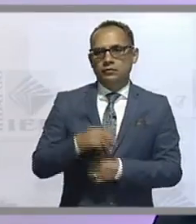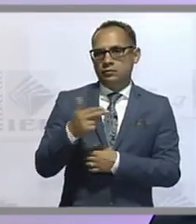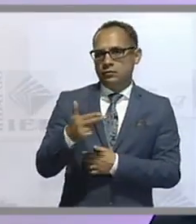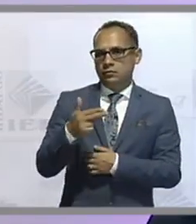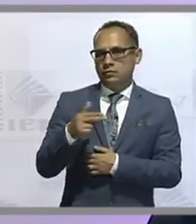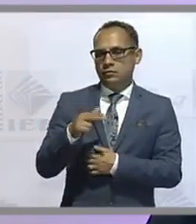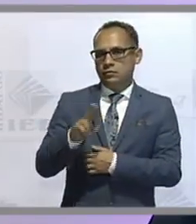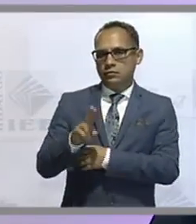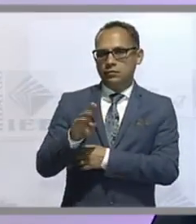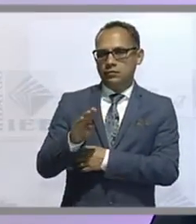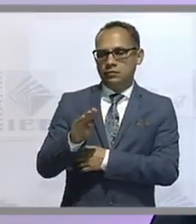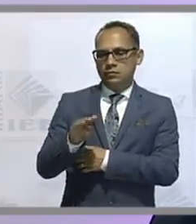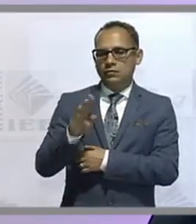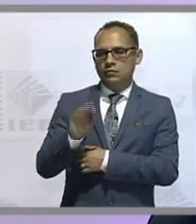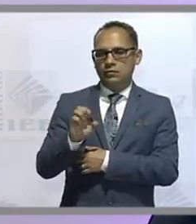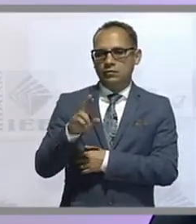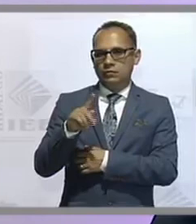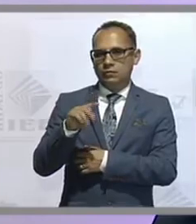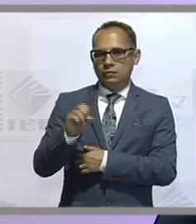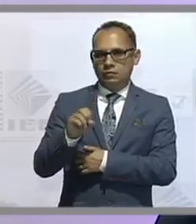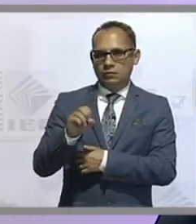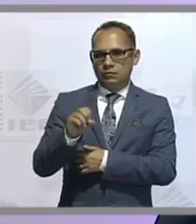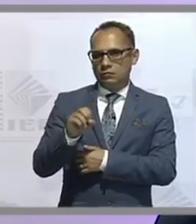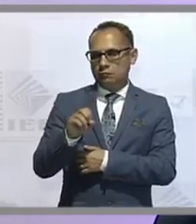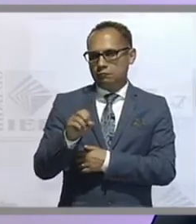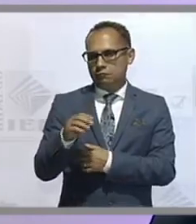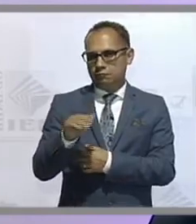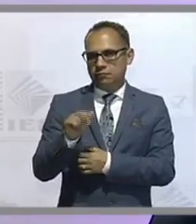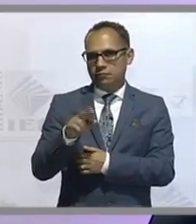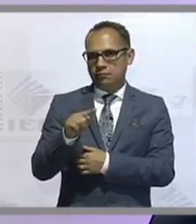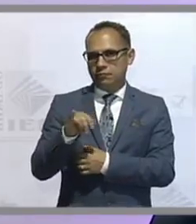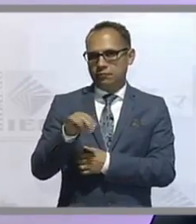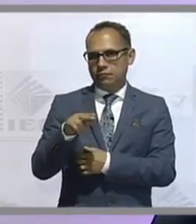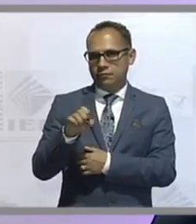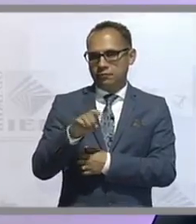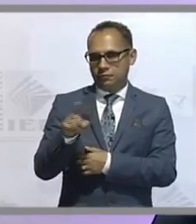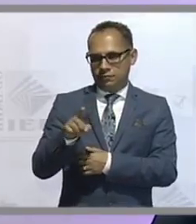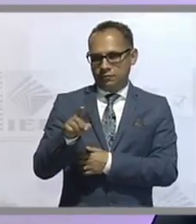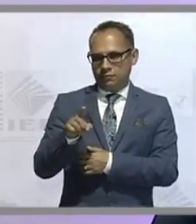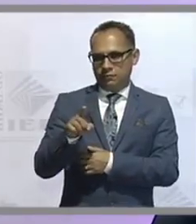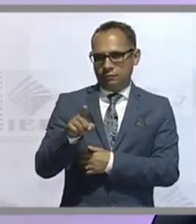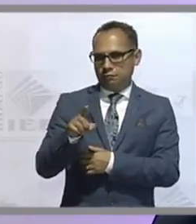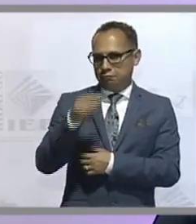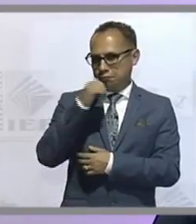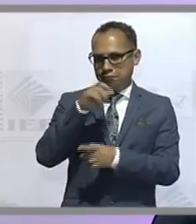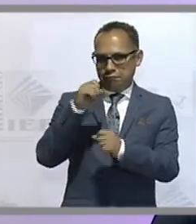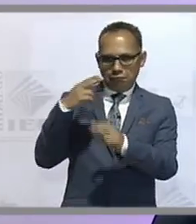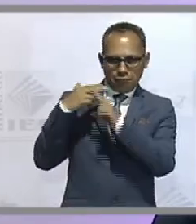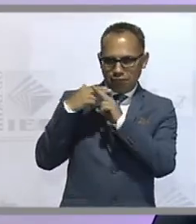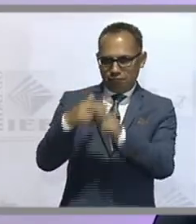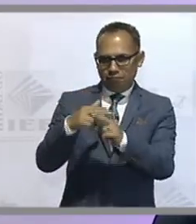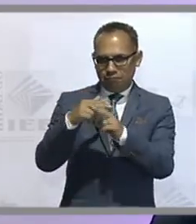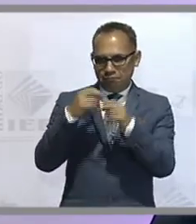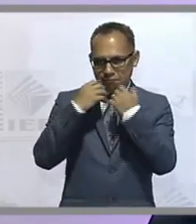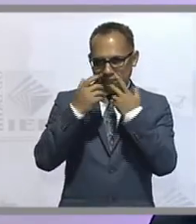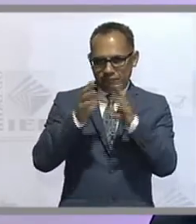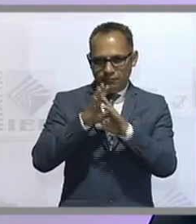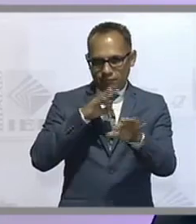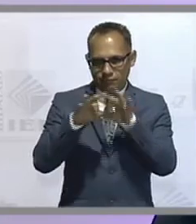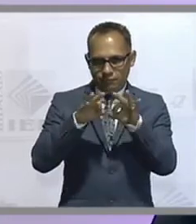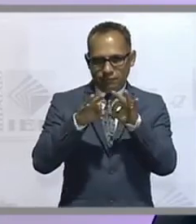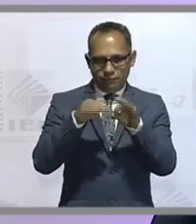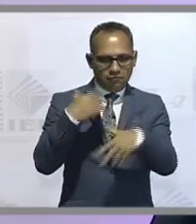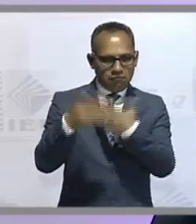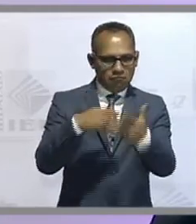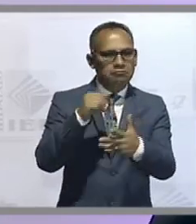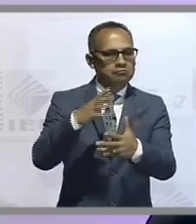vez que participa en una contienda electoral y a la vez lo estoy haciendo con mucho entusiasmo pero a la vez con